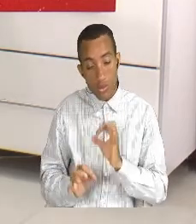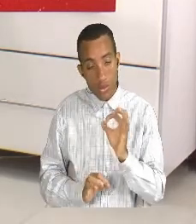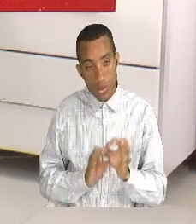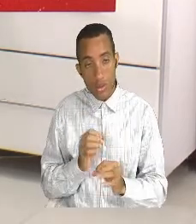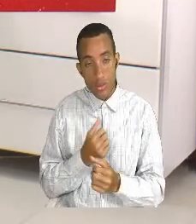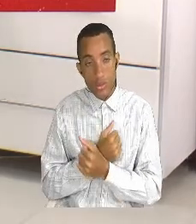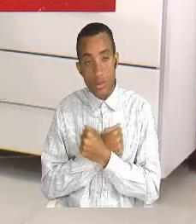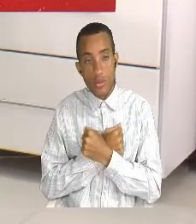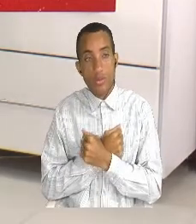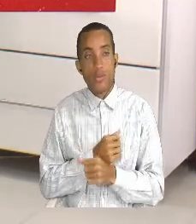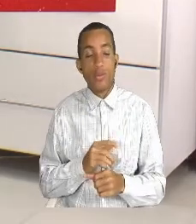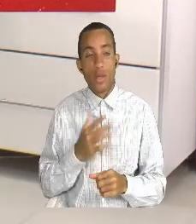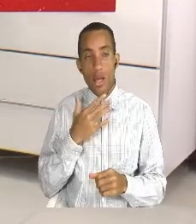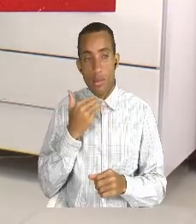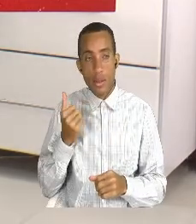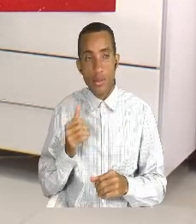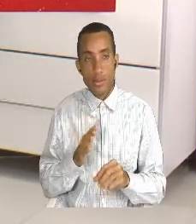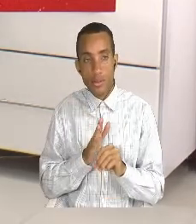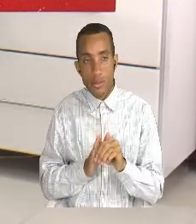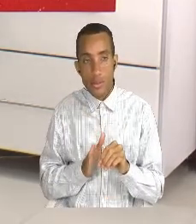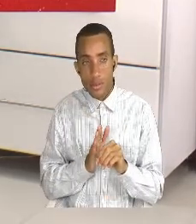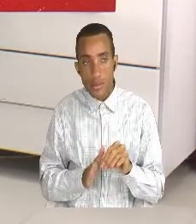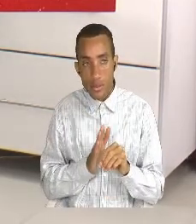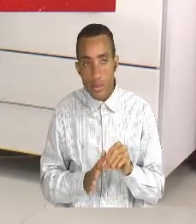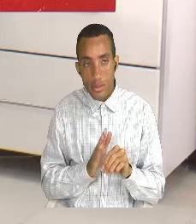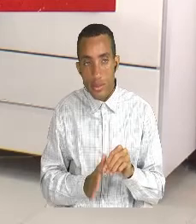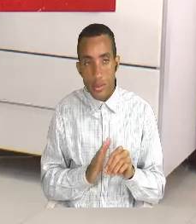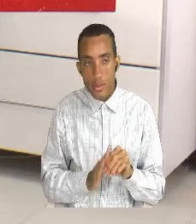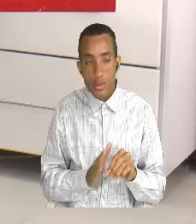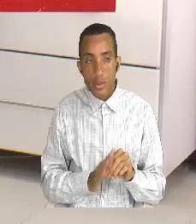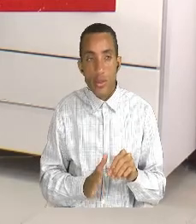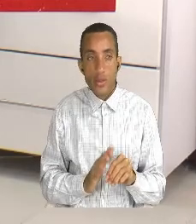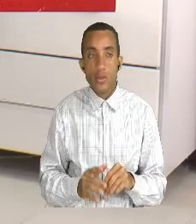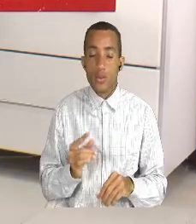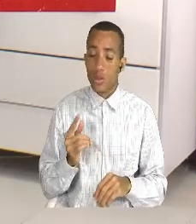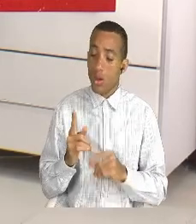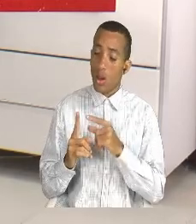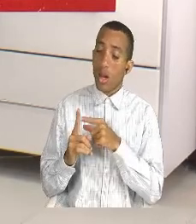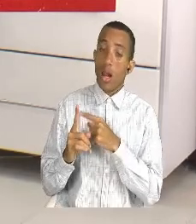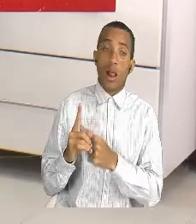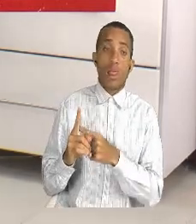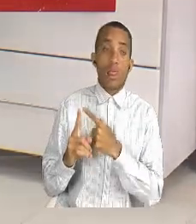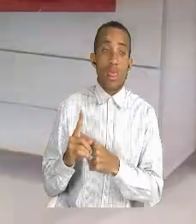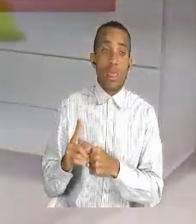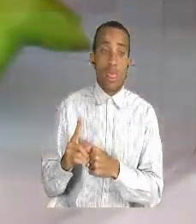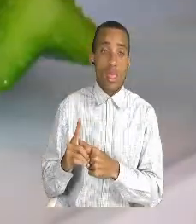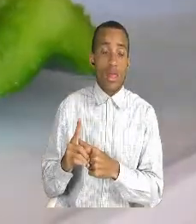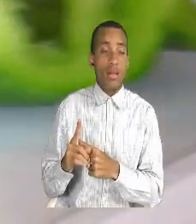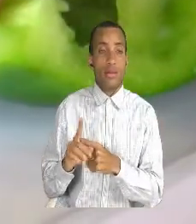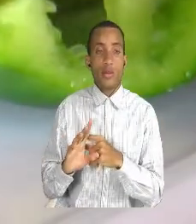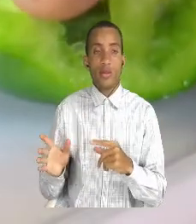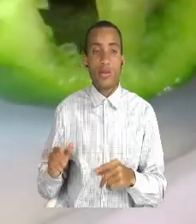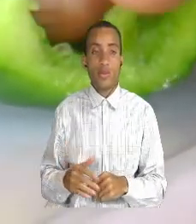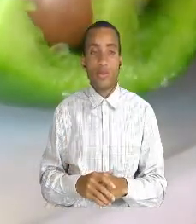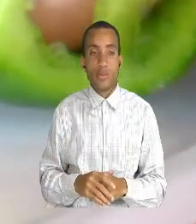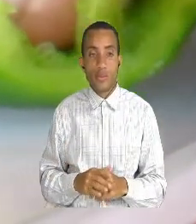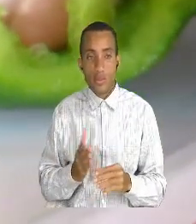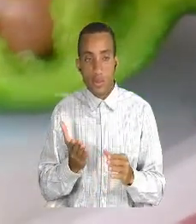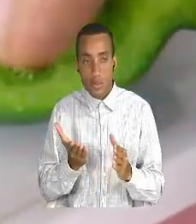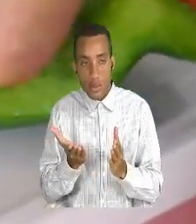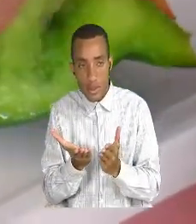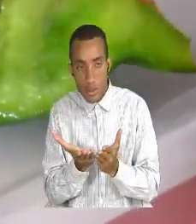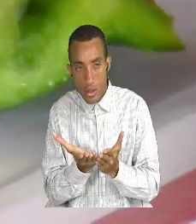quieres, para que te queden más delgadas, de pronto para que no le queden gruesos en la casa, ajá, que a veces encontramos unos trozos de pimentón muy gruesos, vamos a tratar de sacarle un poquito la carne al pimentón.